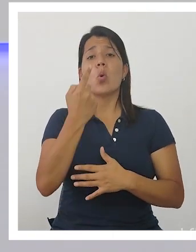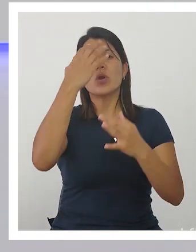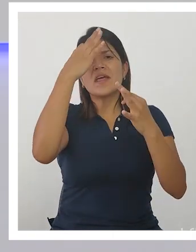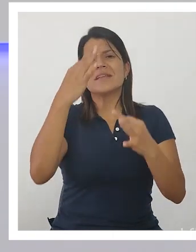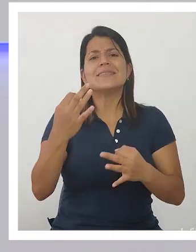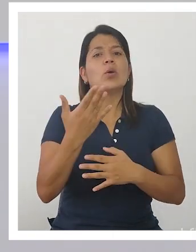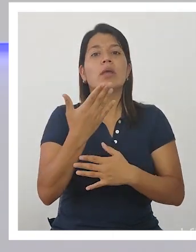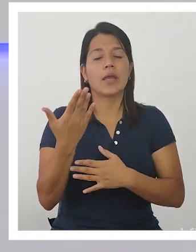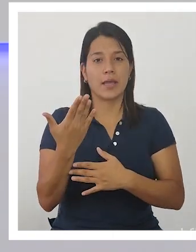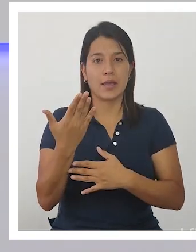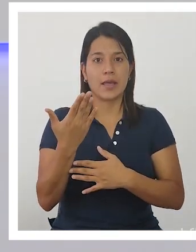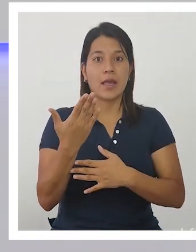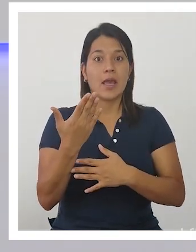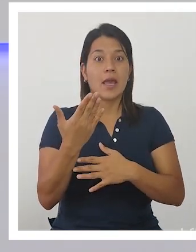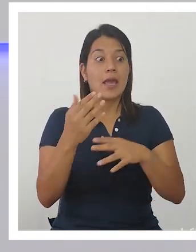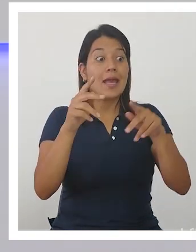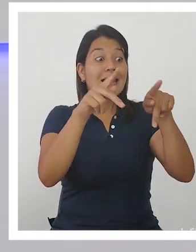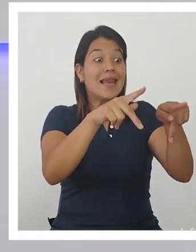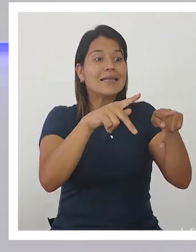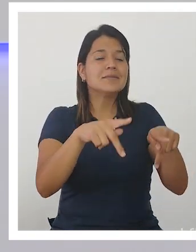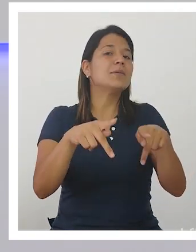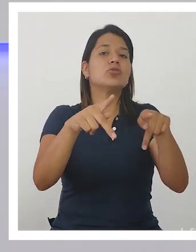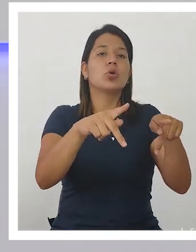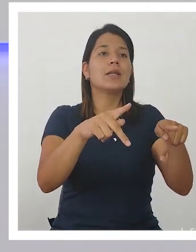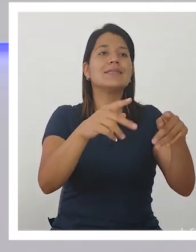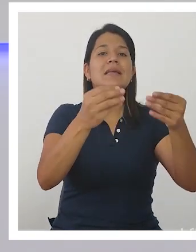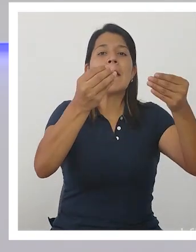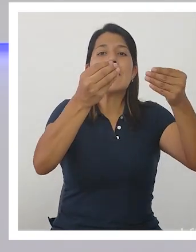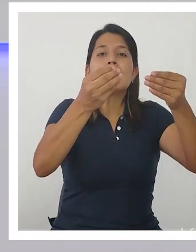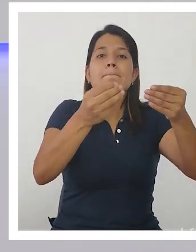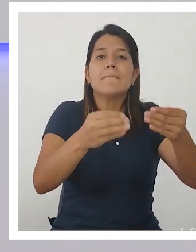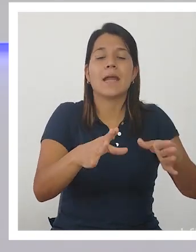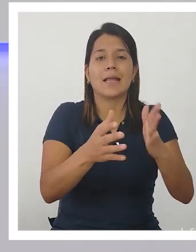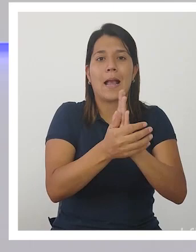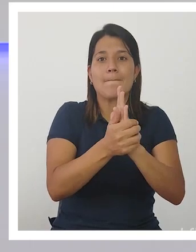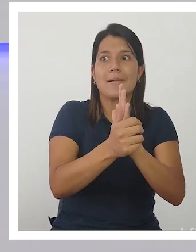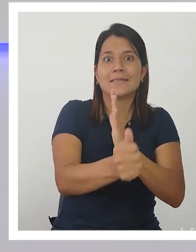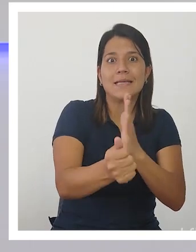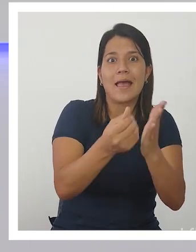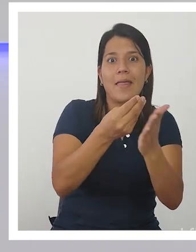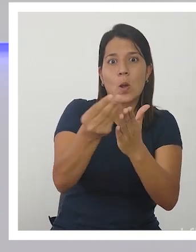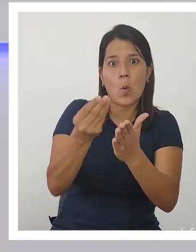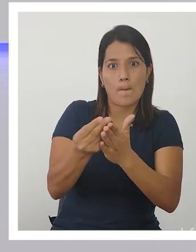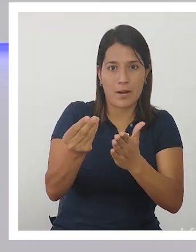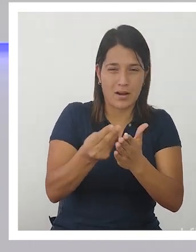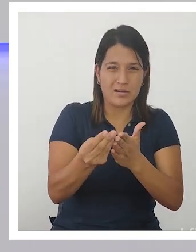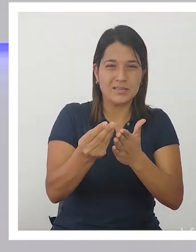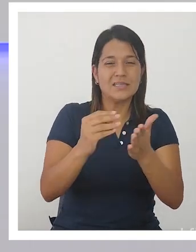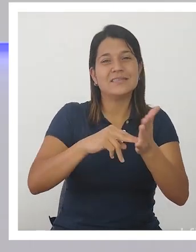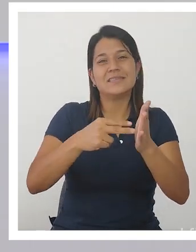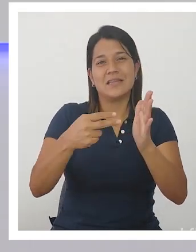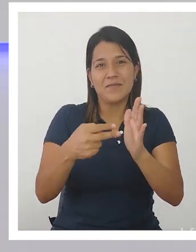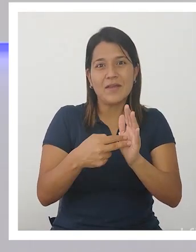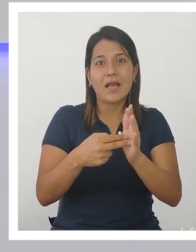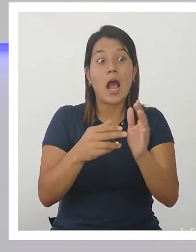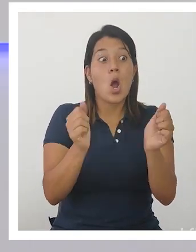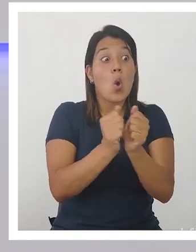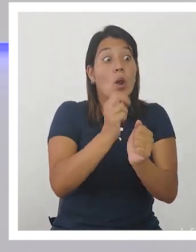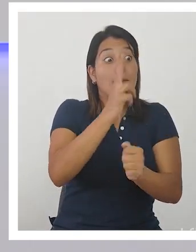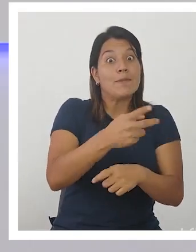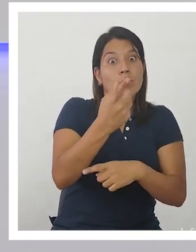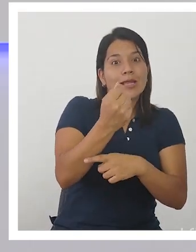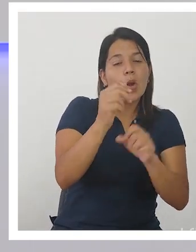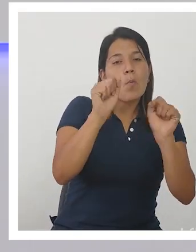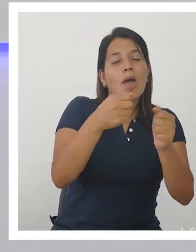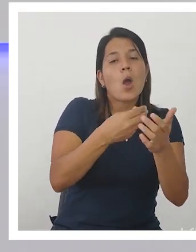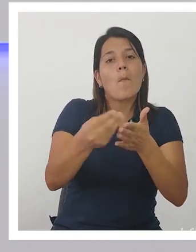el poder adquisitivo a las personas para poder bajar la inflación. ¿Qué significa esto? Subo la tasa de interés, ¿verdad?